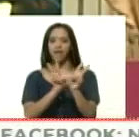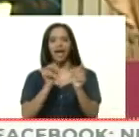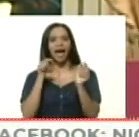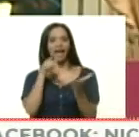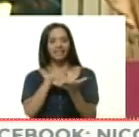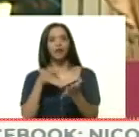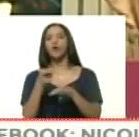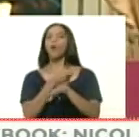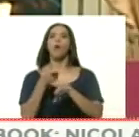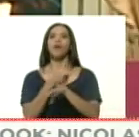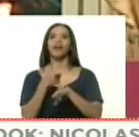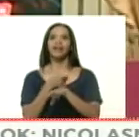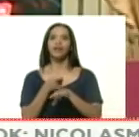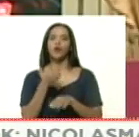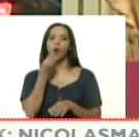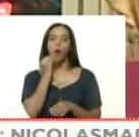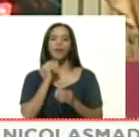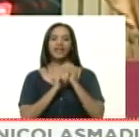gobernador, el joven líder